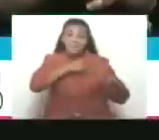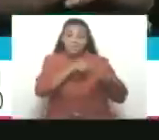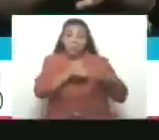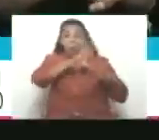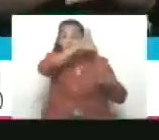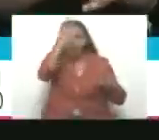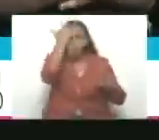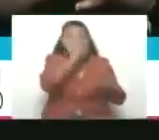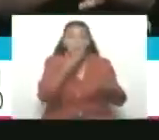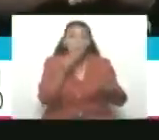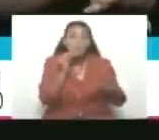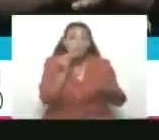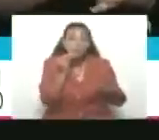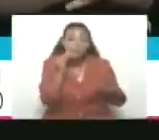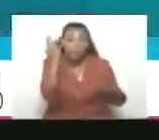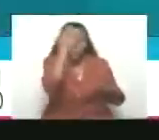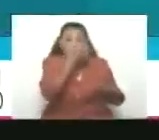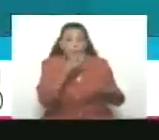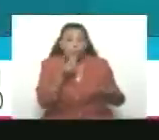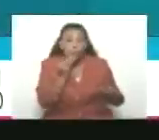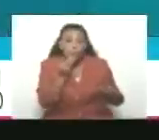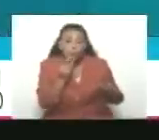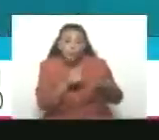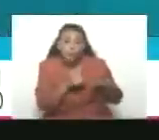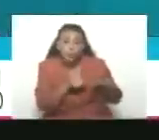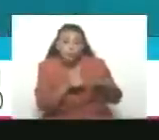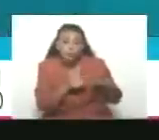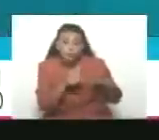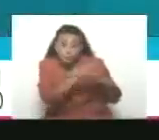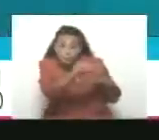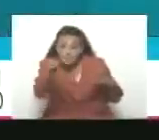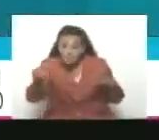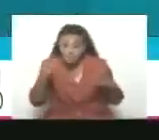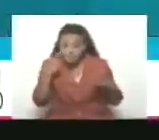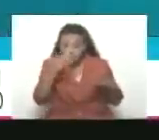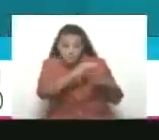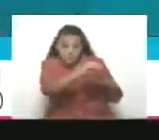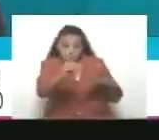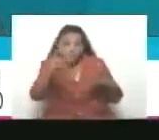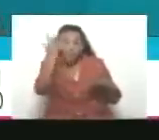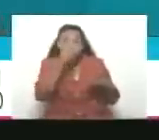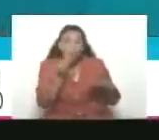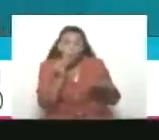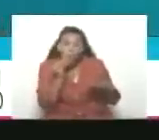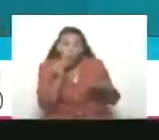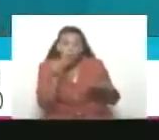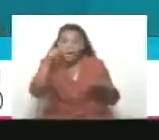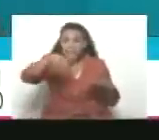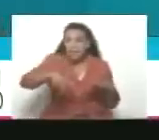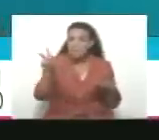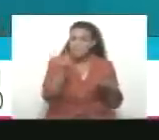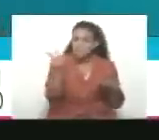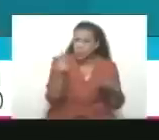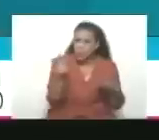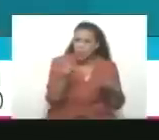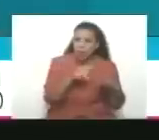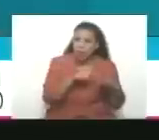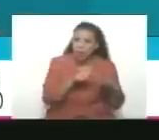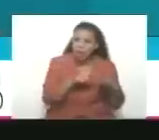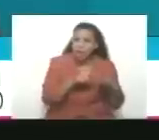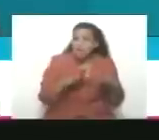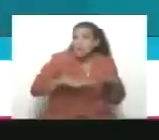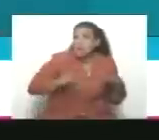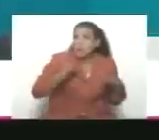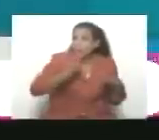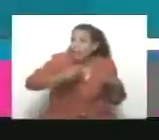juventud Venezuela atención jóvenes de la patria atención jóvenes que están en Venezuela jóvenes que